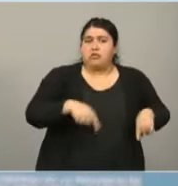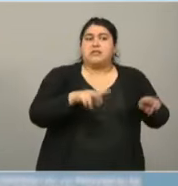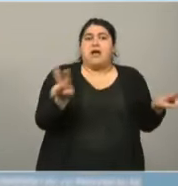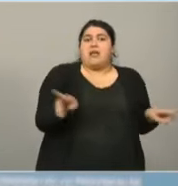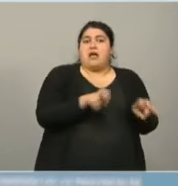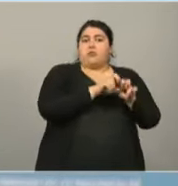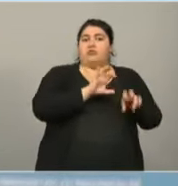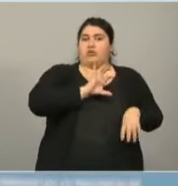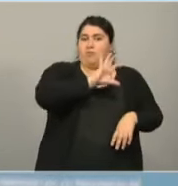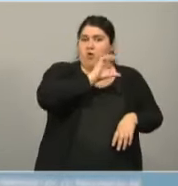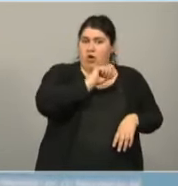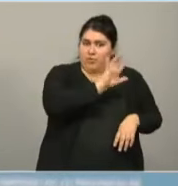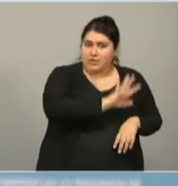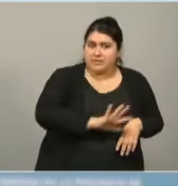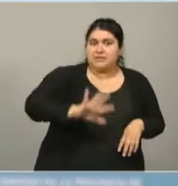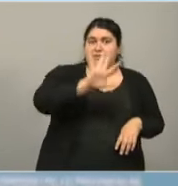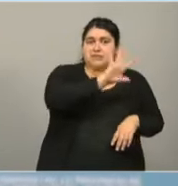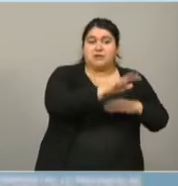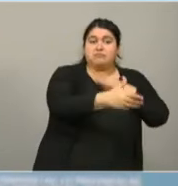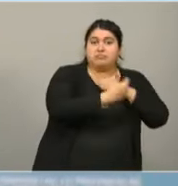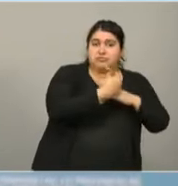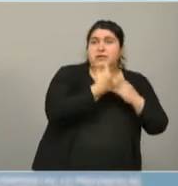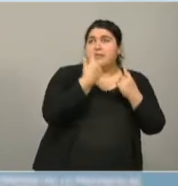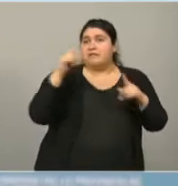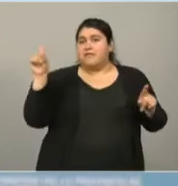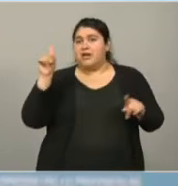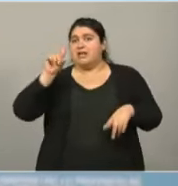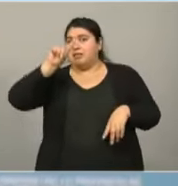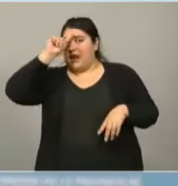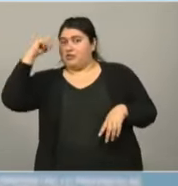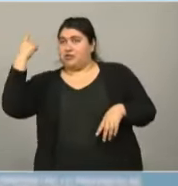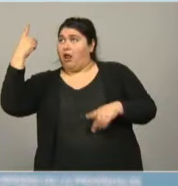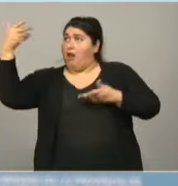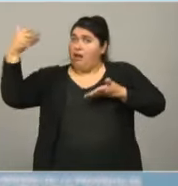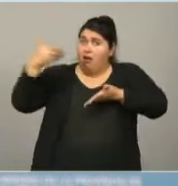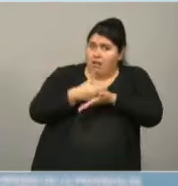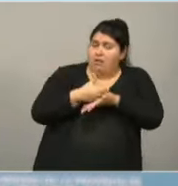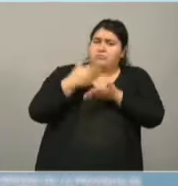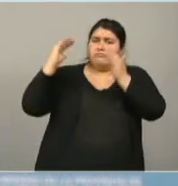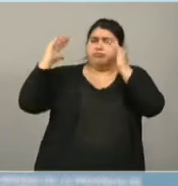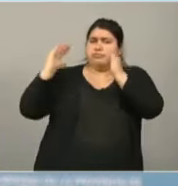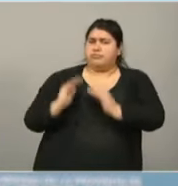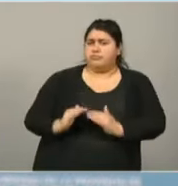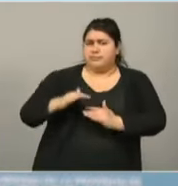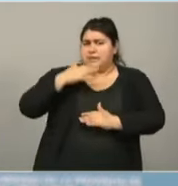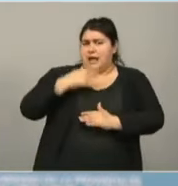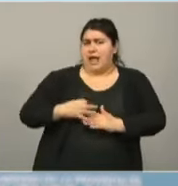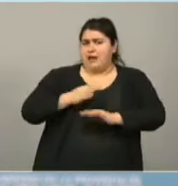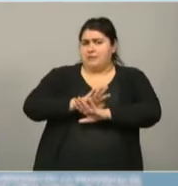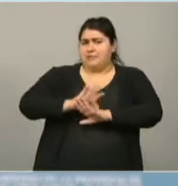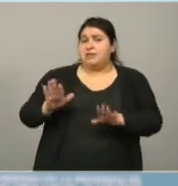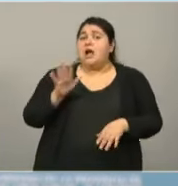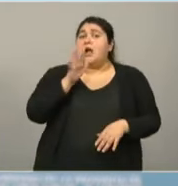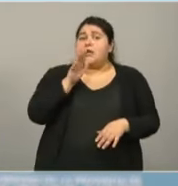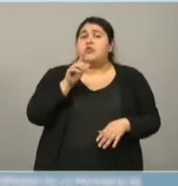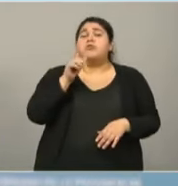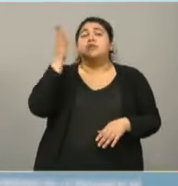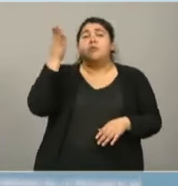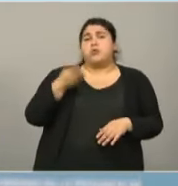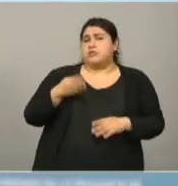provincial en relación una recaudación nacional la recaudación nacional ha caído en términos reales 14